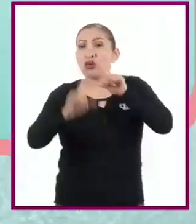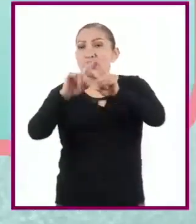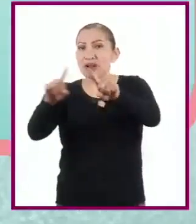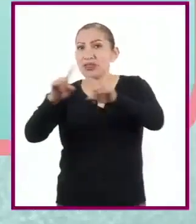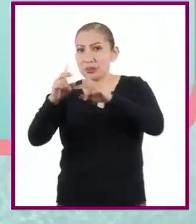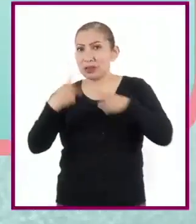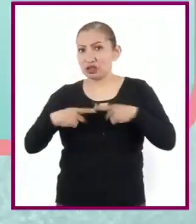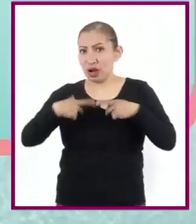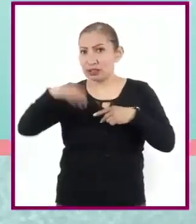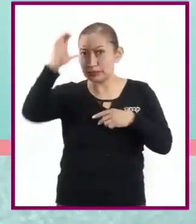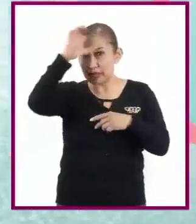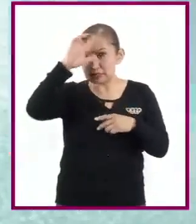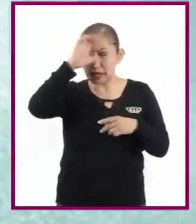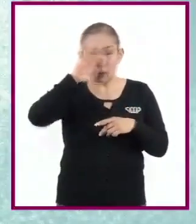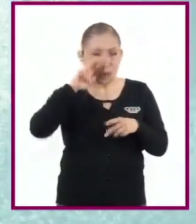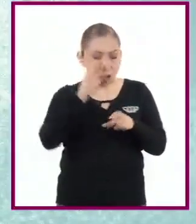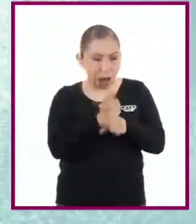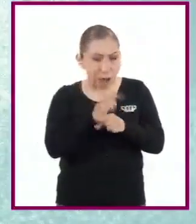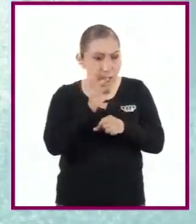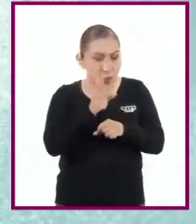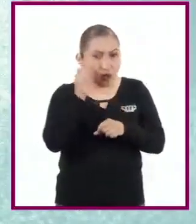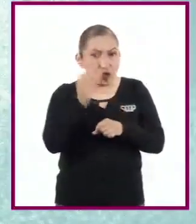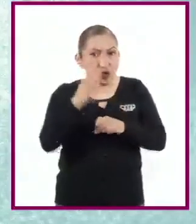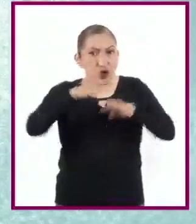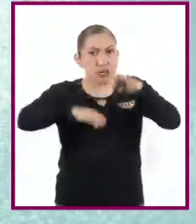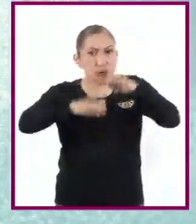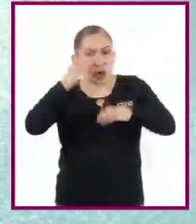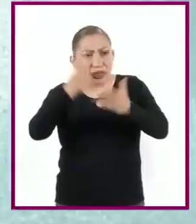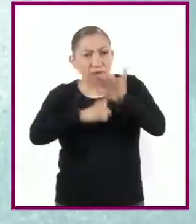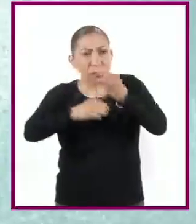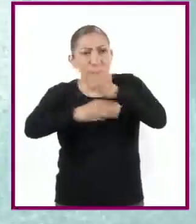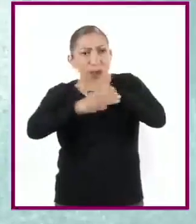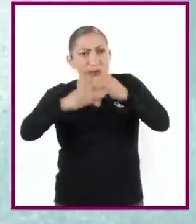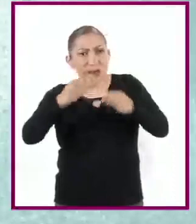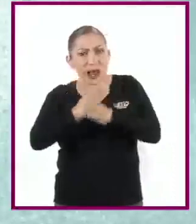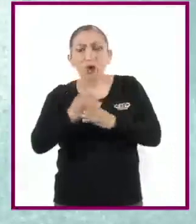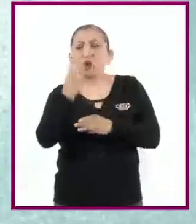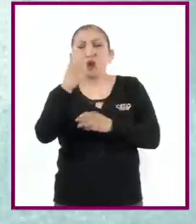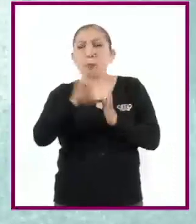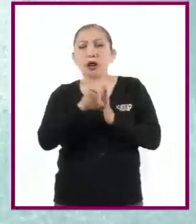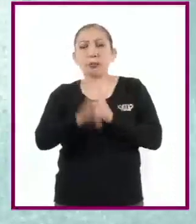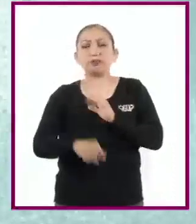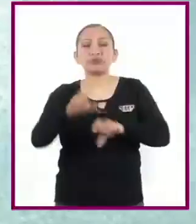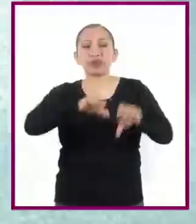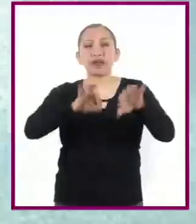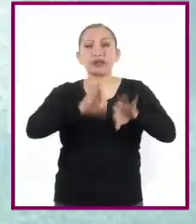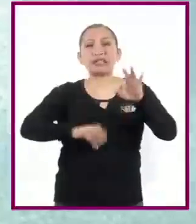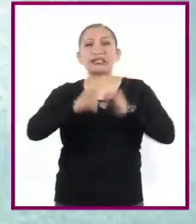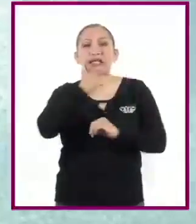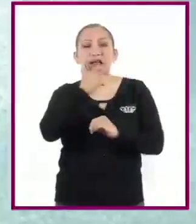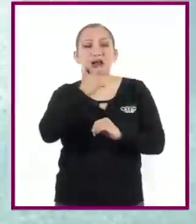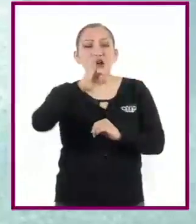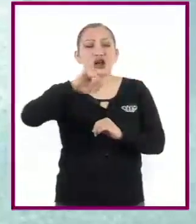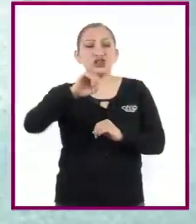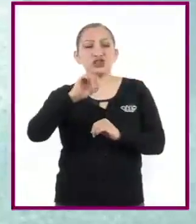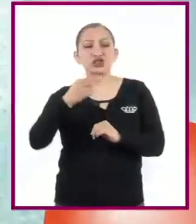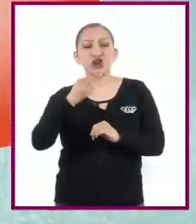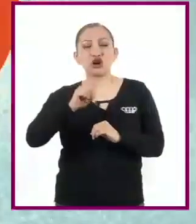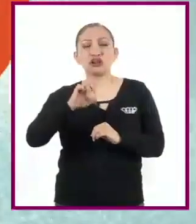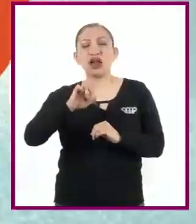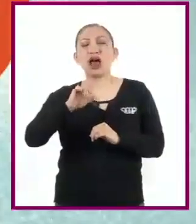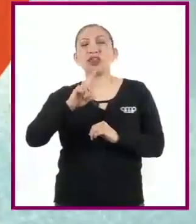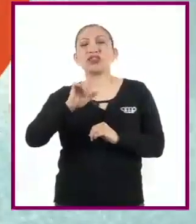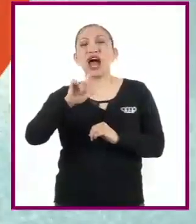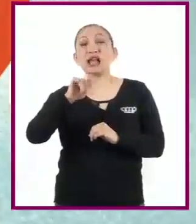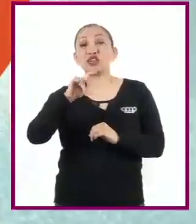diversos científicos encontraron evidencias de la estructura de la materia. Uno de ellos fue el químico y físico inglés, John Dalton, quien